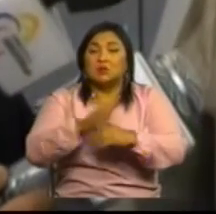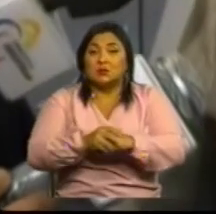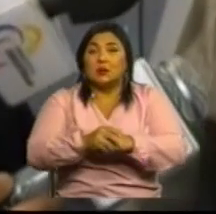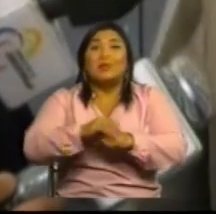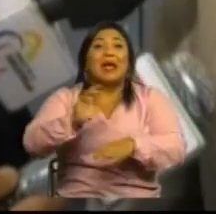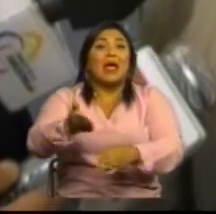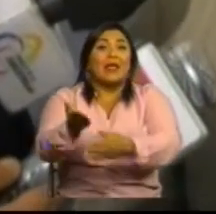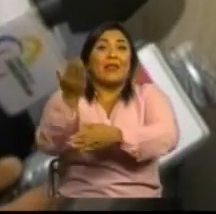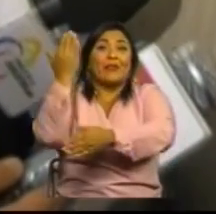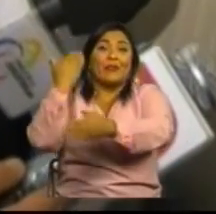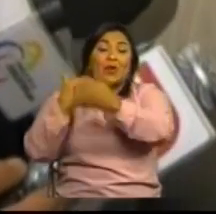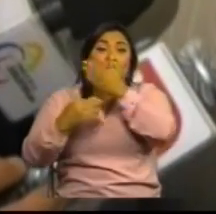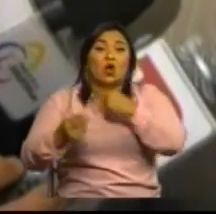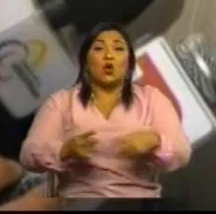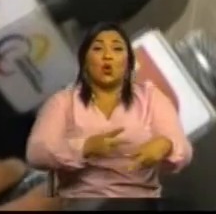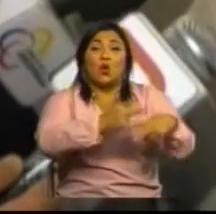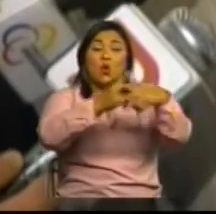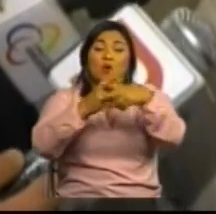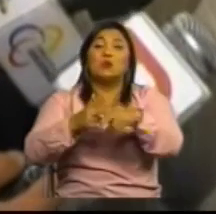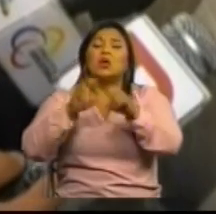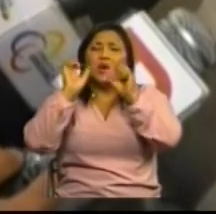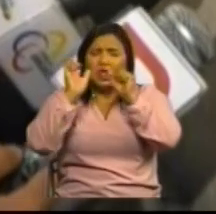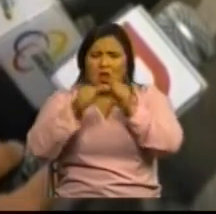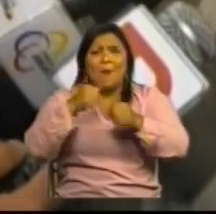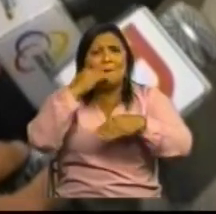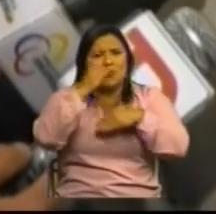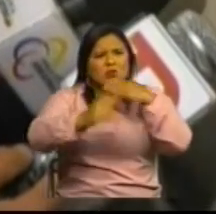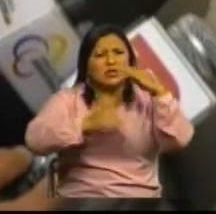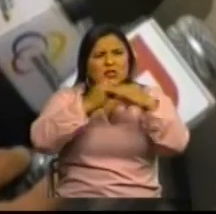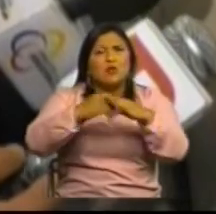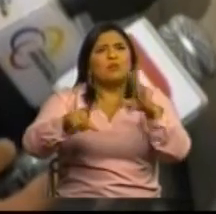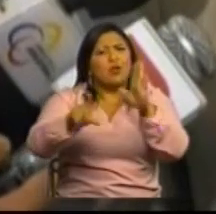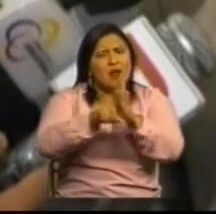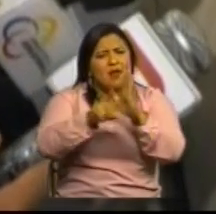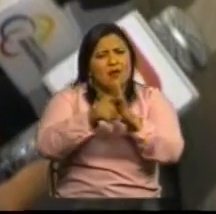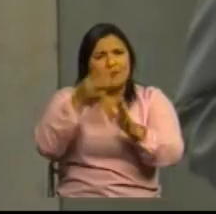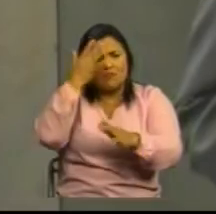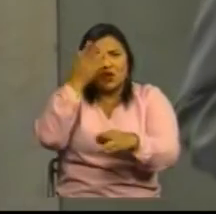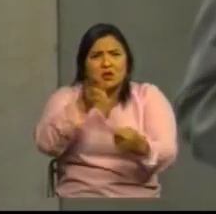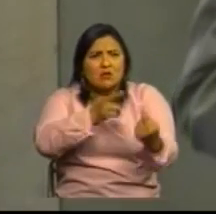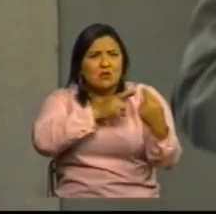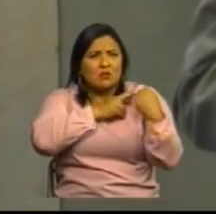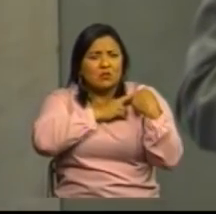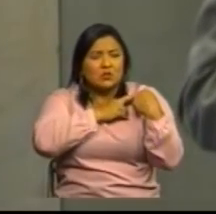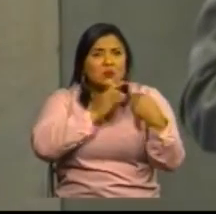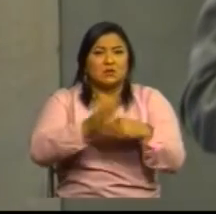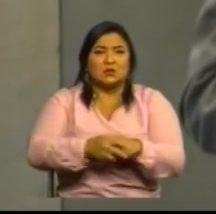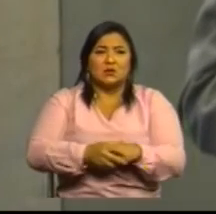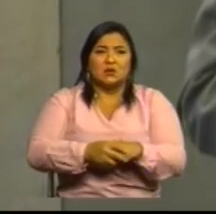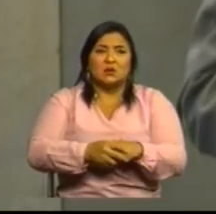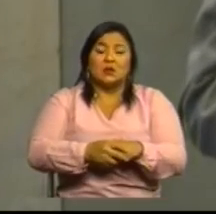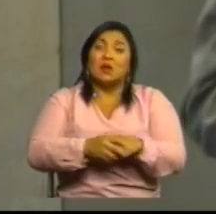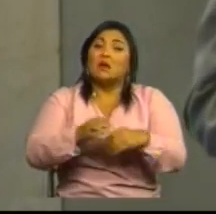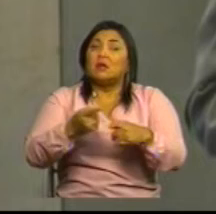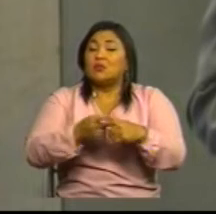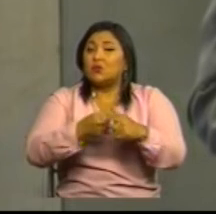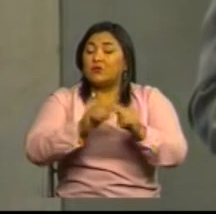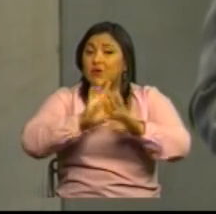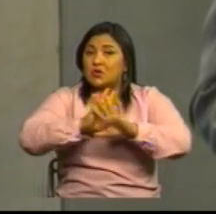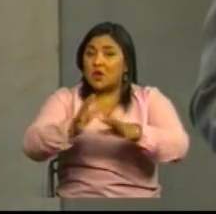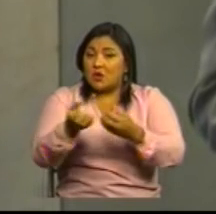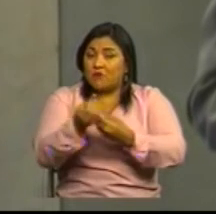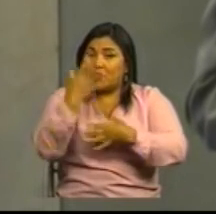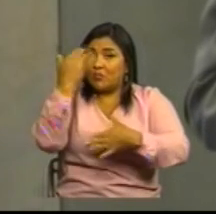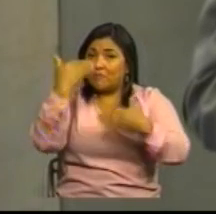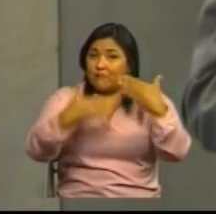de la Judicatura se le debería de estar procesando penalmente. Finalmente, pues, por esa responsabilidad. Se esperaría entonces ya un informe final